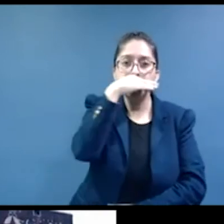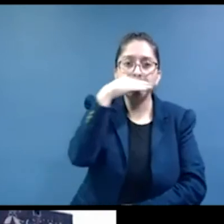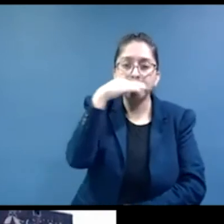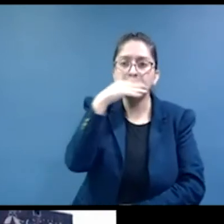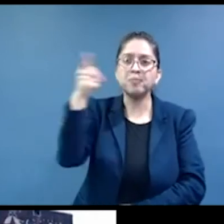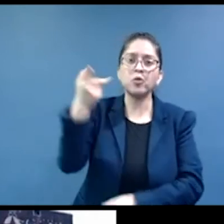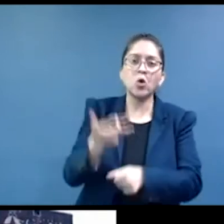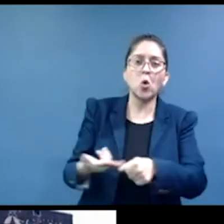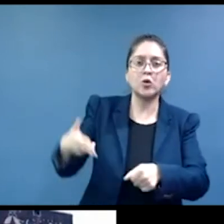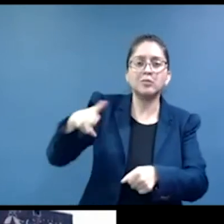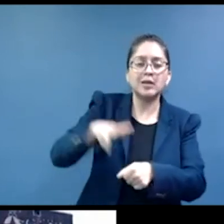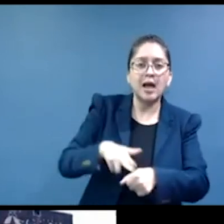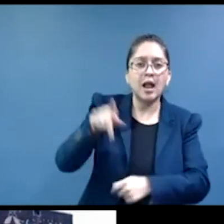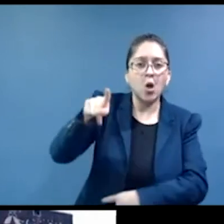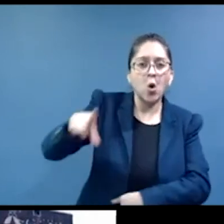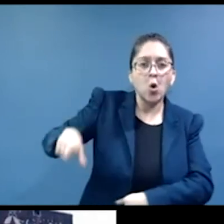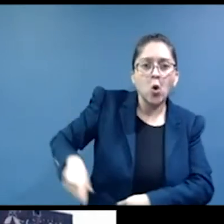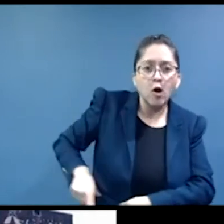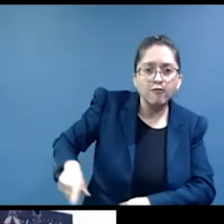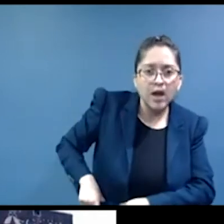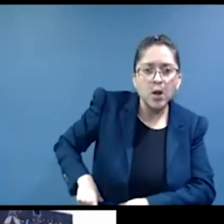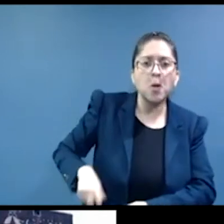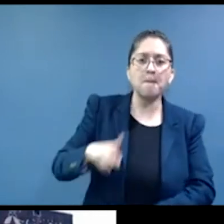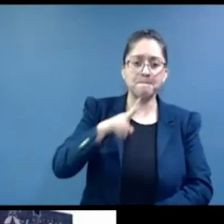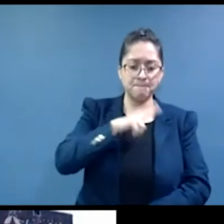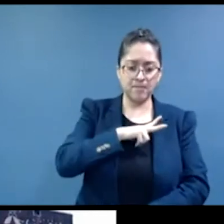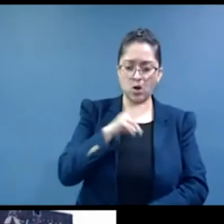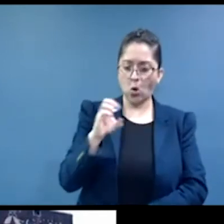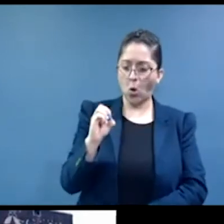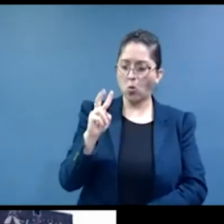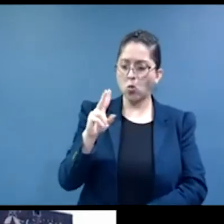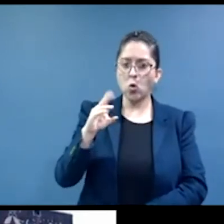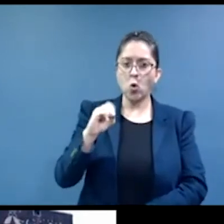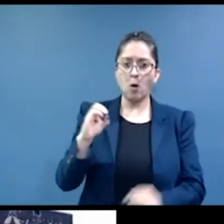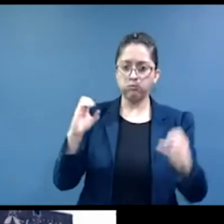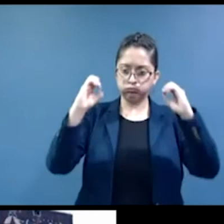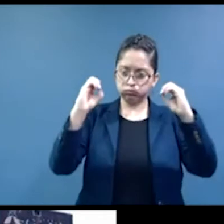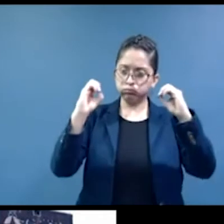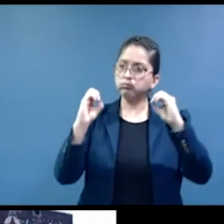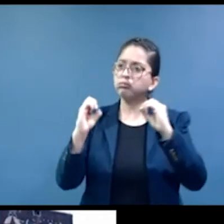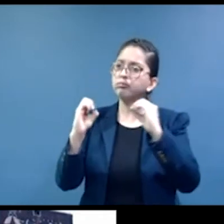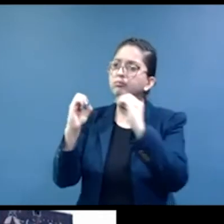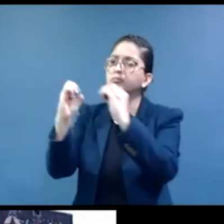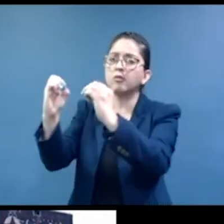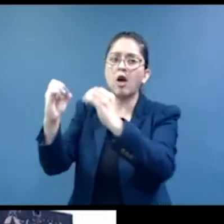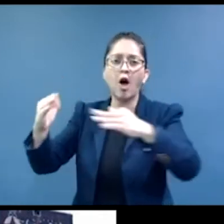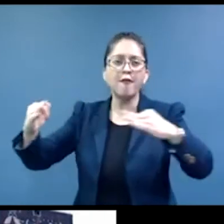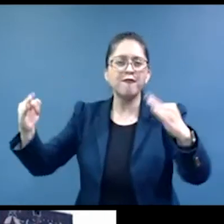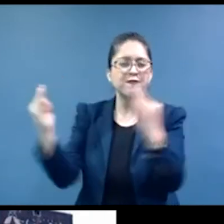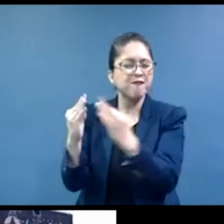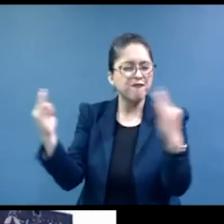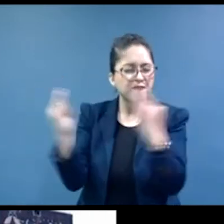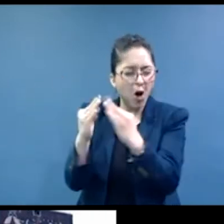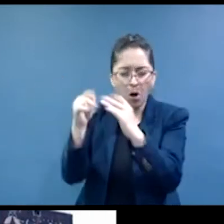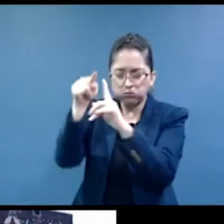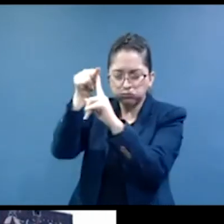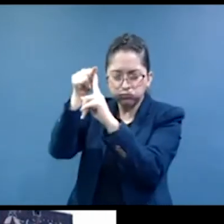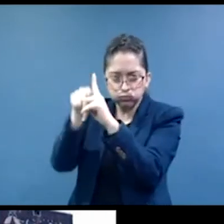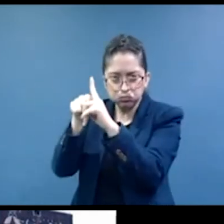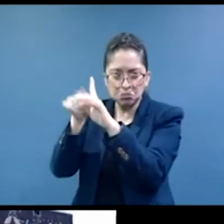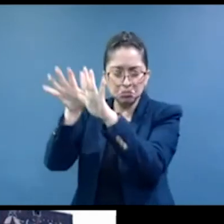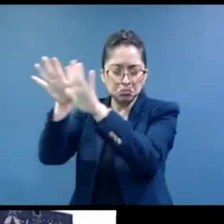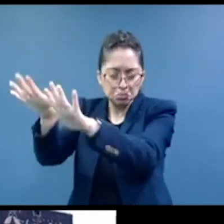ir a congelar sus óvulos para seguir con su plan de vida, y entonces después poder llevar un